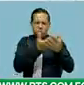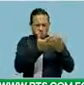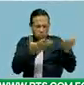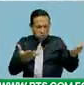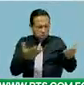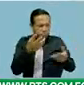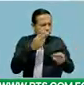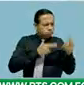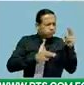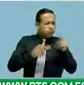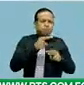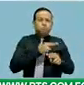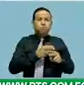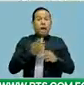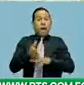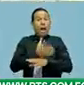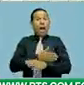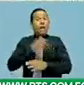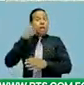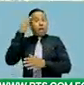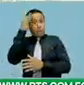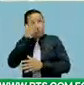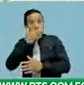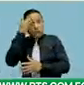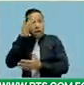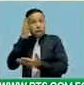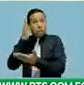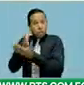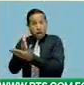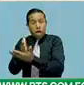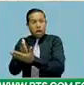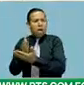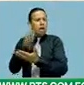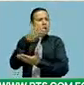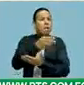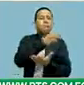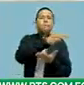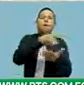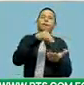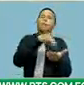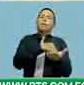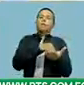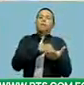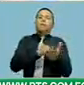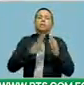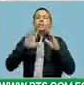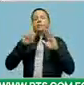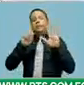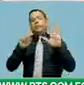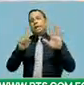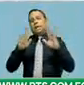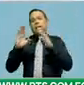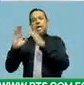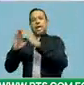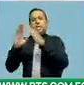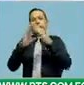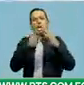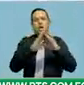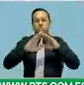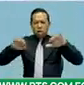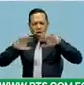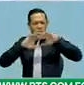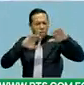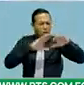en las provincias de Esmeraldas y Manabí, 6 viviendas fueron allanadas y 11 personas detenidas, entre ellos un venezolano y